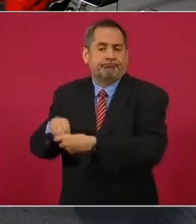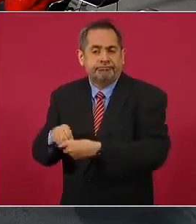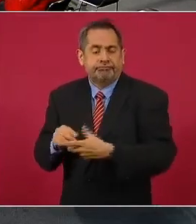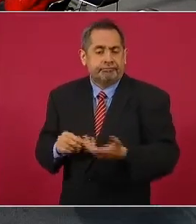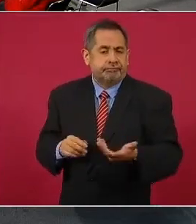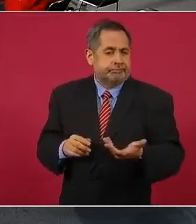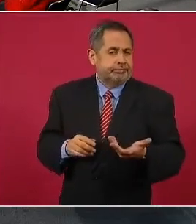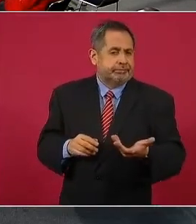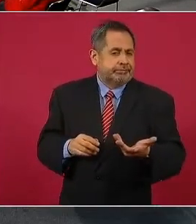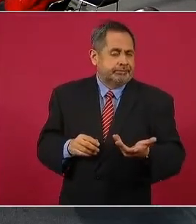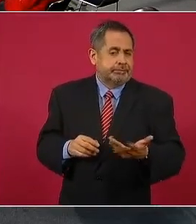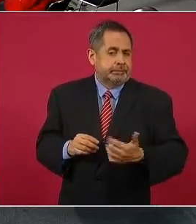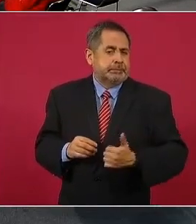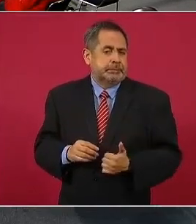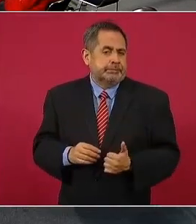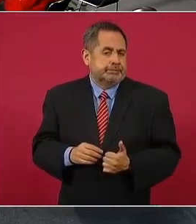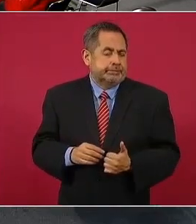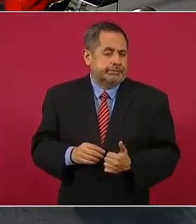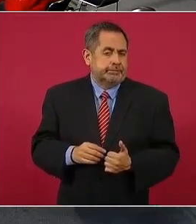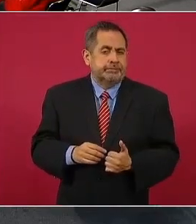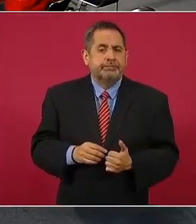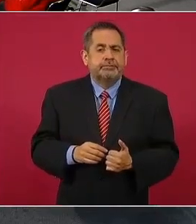al mismo tiempo